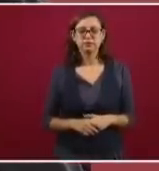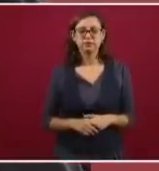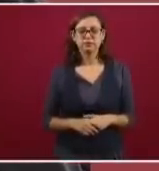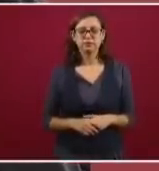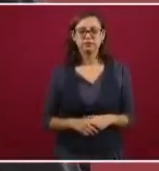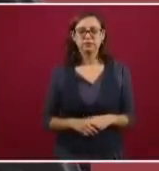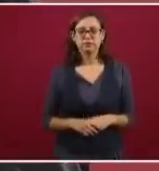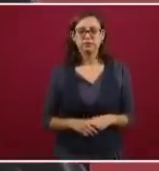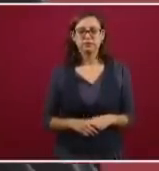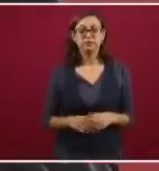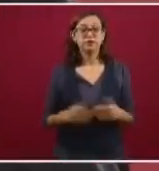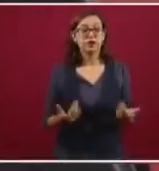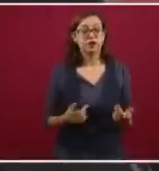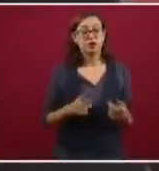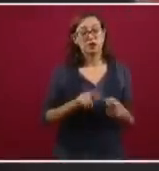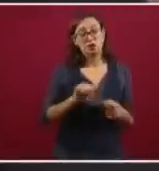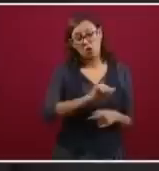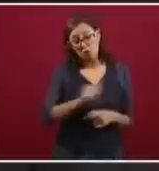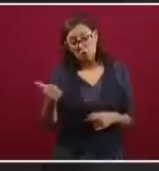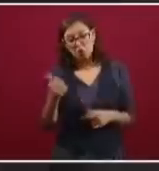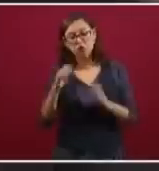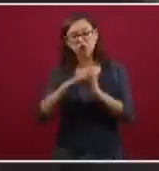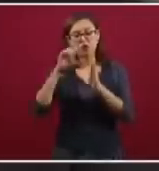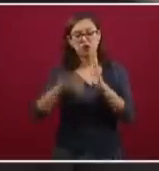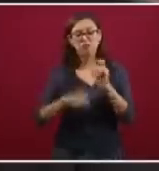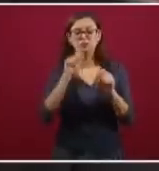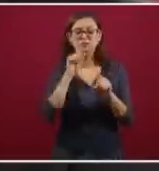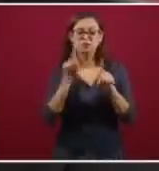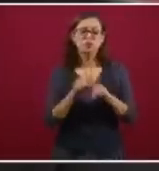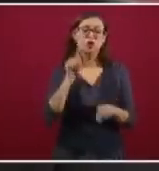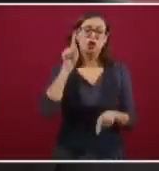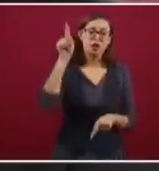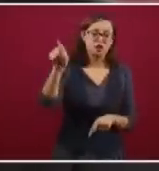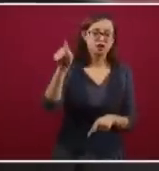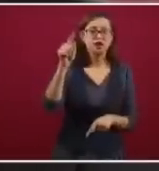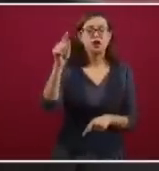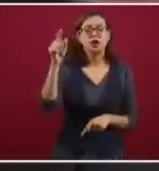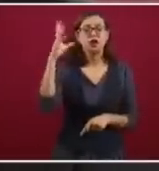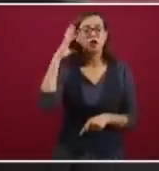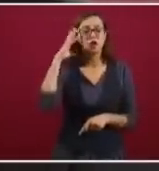En el caso de Colima, otro asunto también